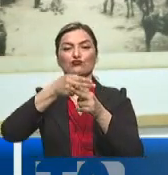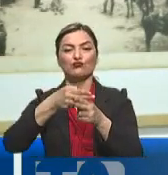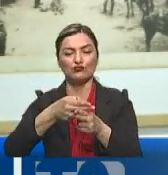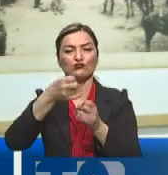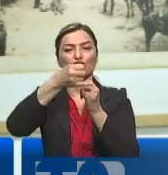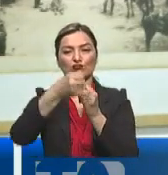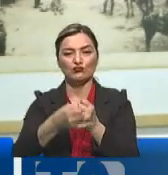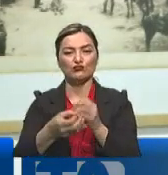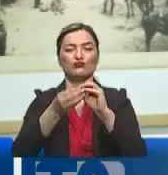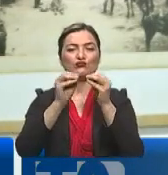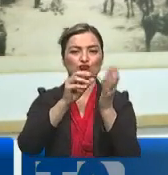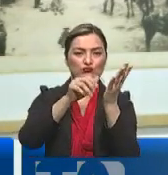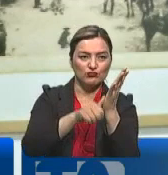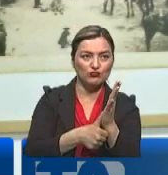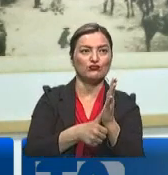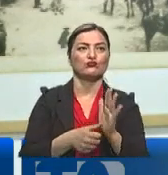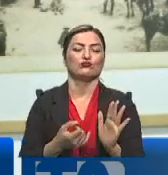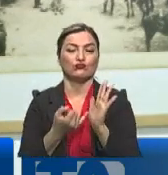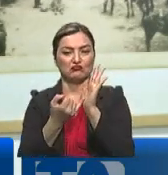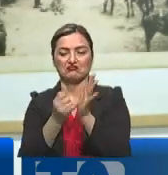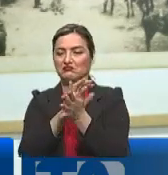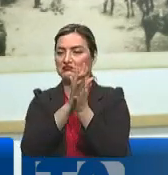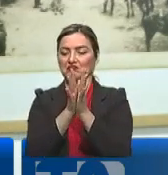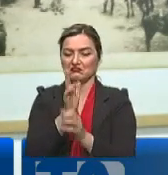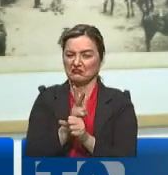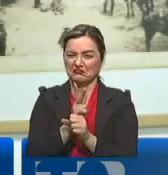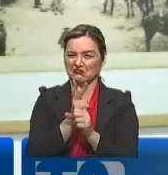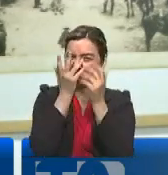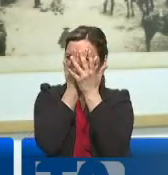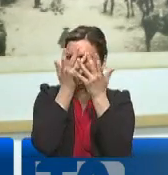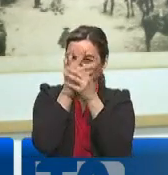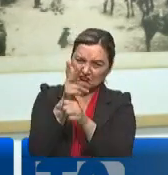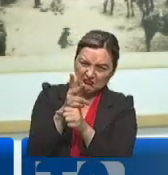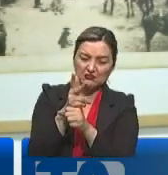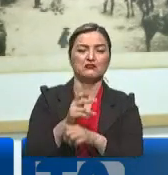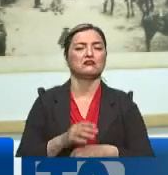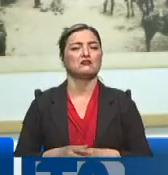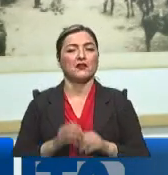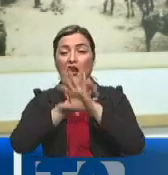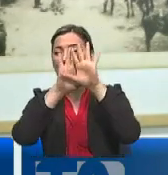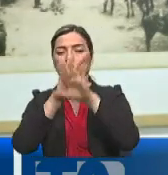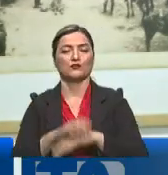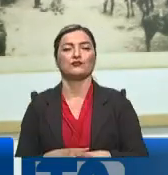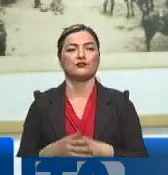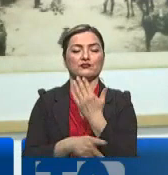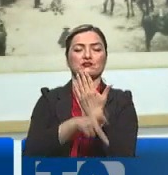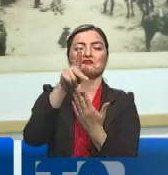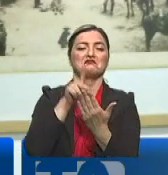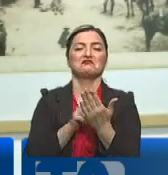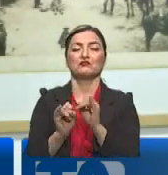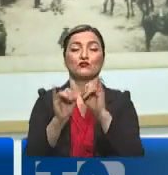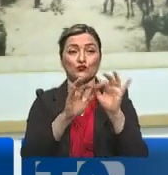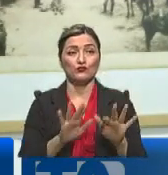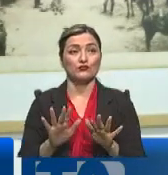son de mucha claridad cuando se miran. No hay el software. Y si se tuviera